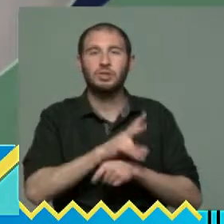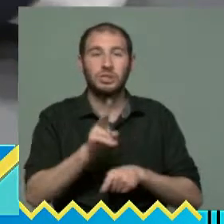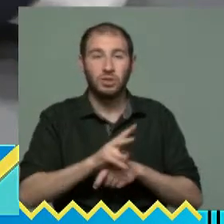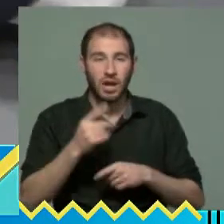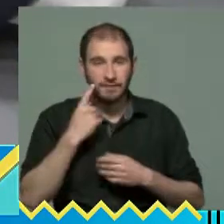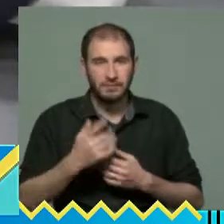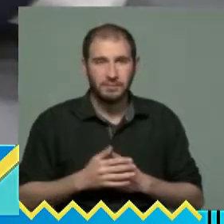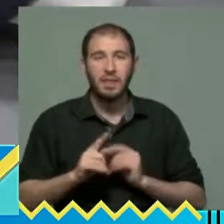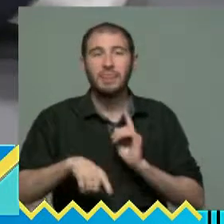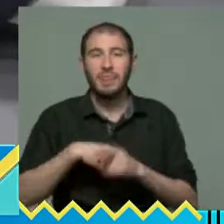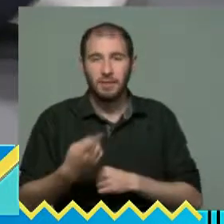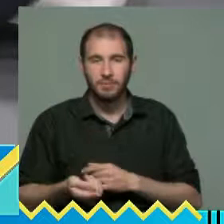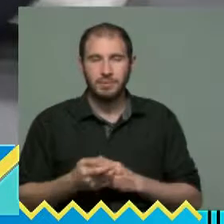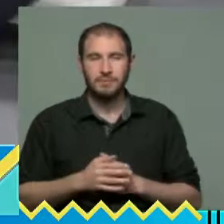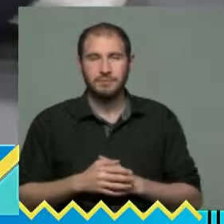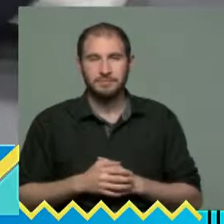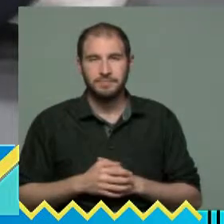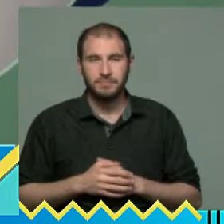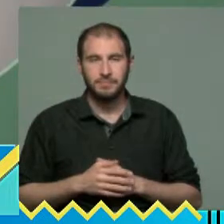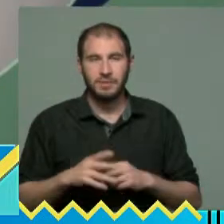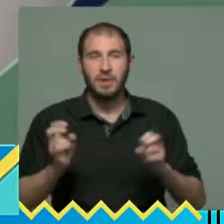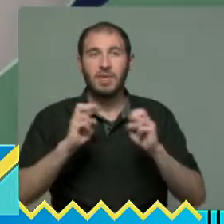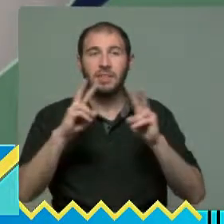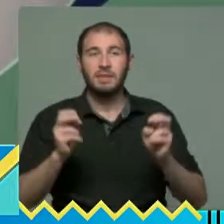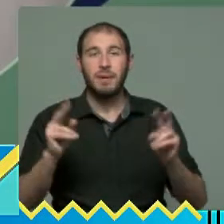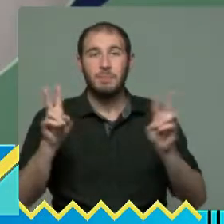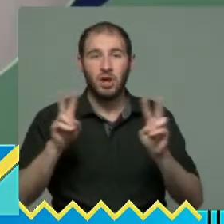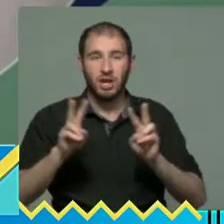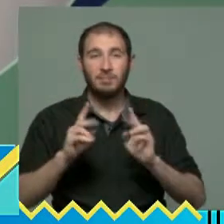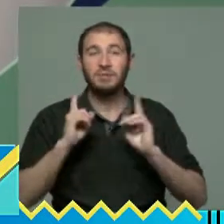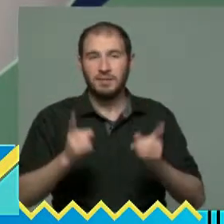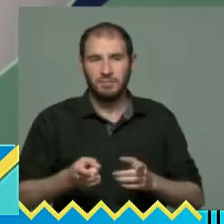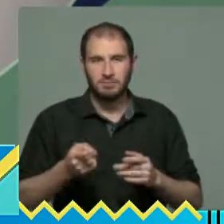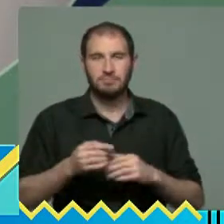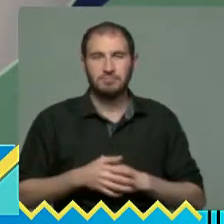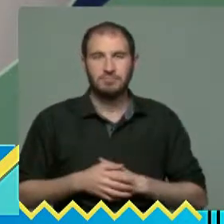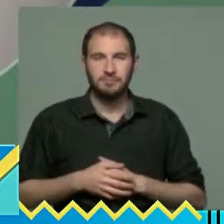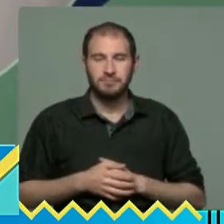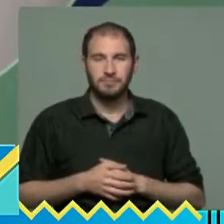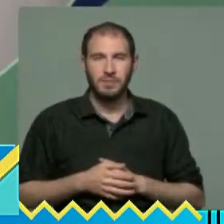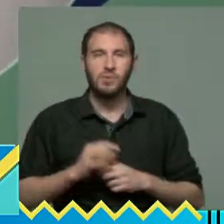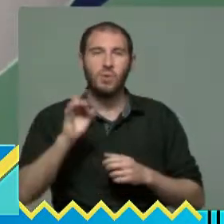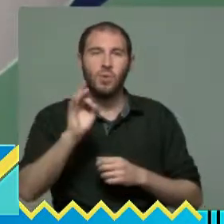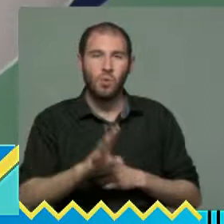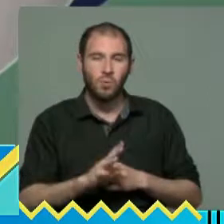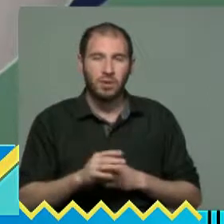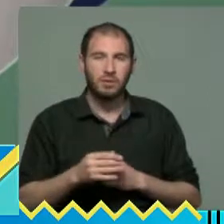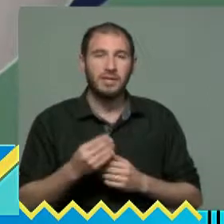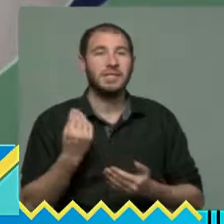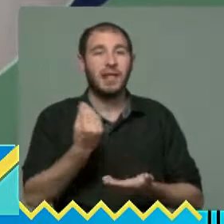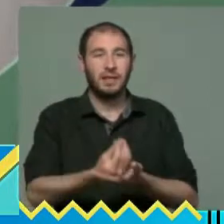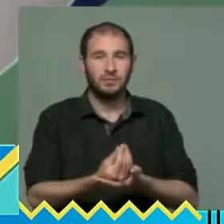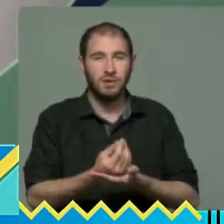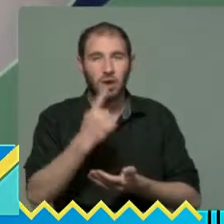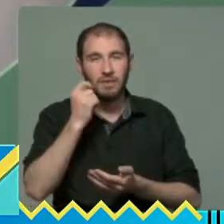Bien. Y después particularmente con respecto al peronismo, para mí también influyó mucho, no solamente la candidatura